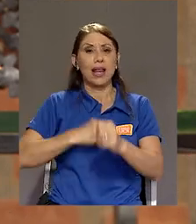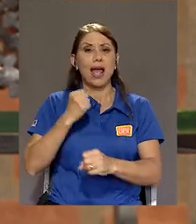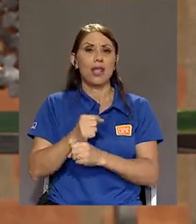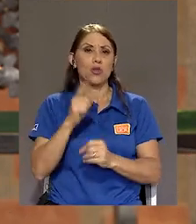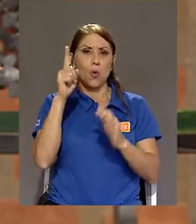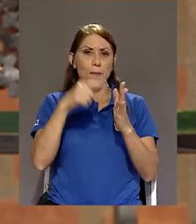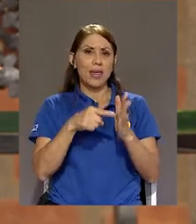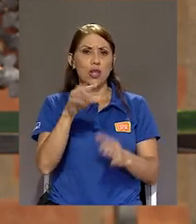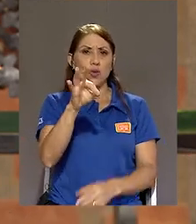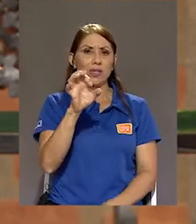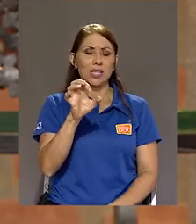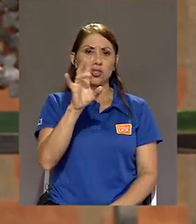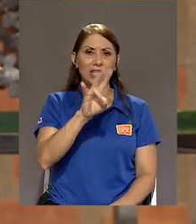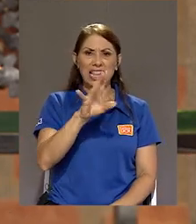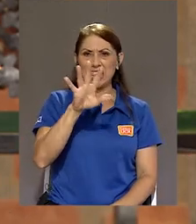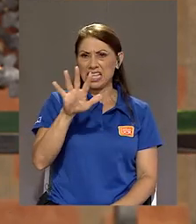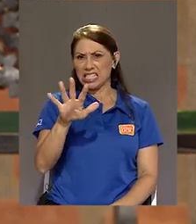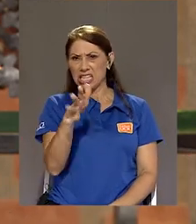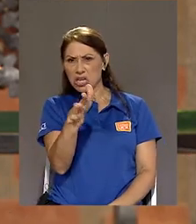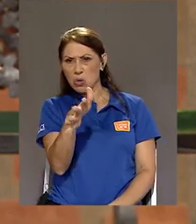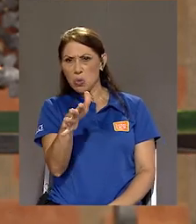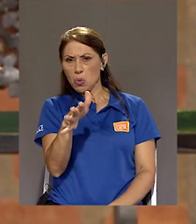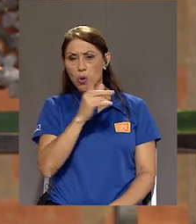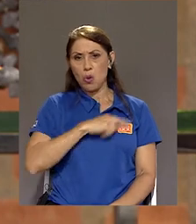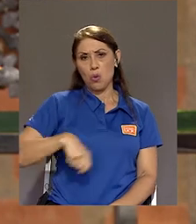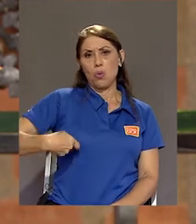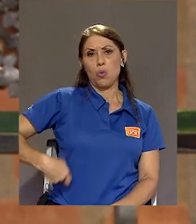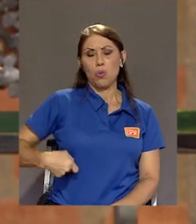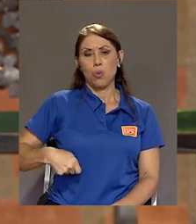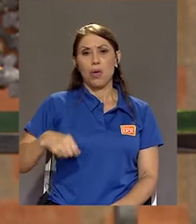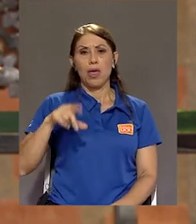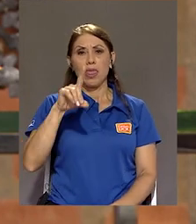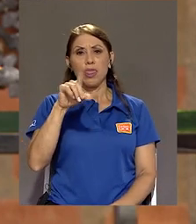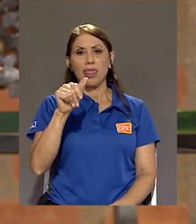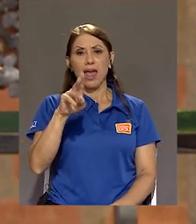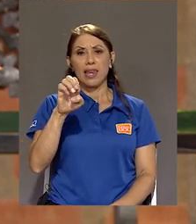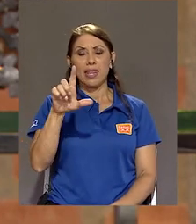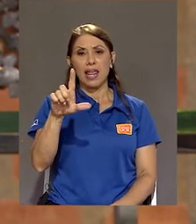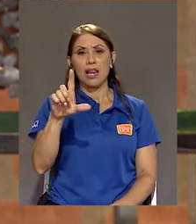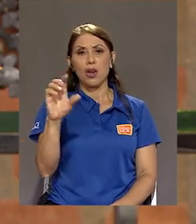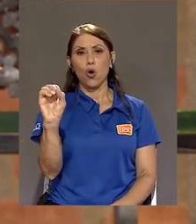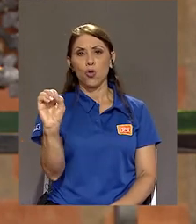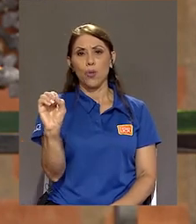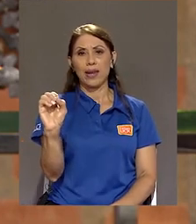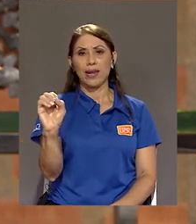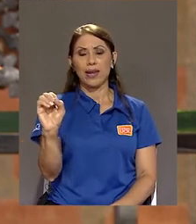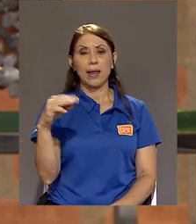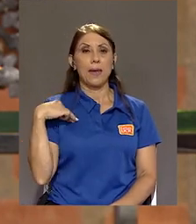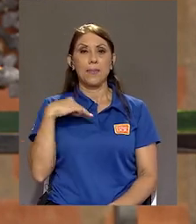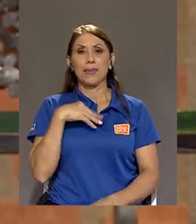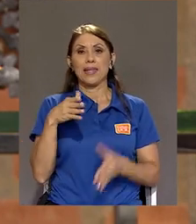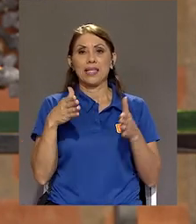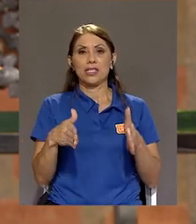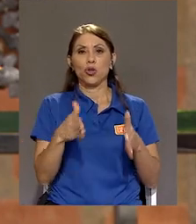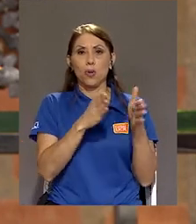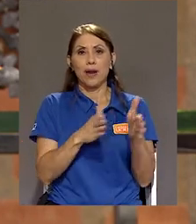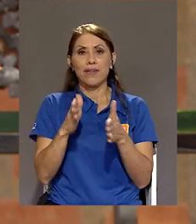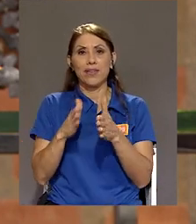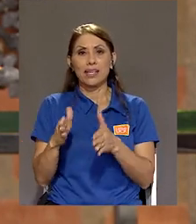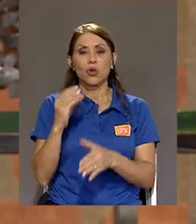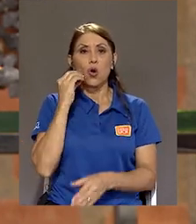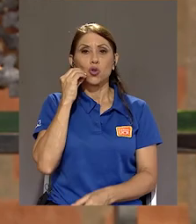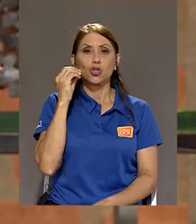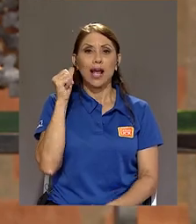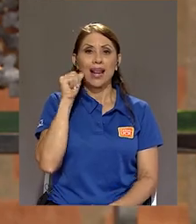75, 76, en el gobierno de Daniel Oduber, era ministro de Planificación Óscar Arias, uh-huh, y él convocó a